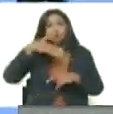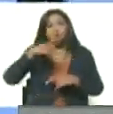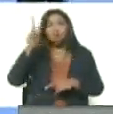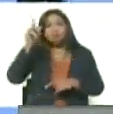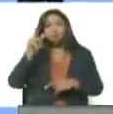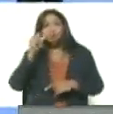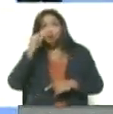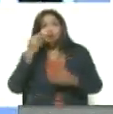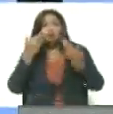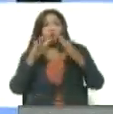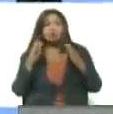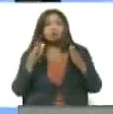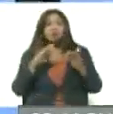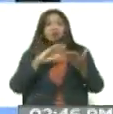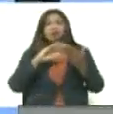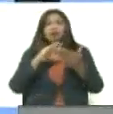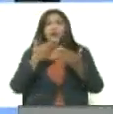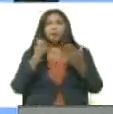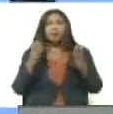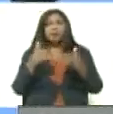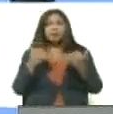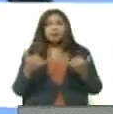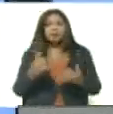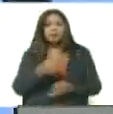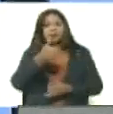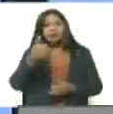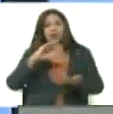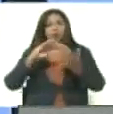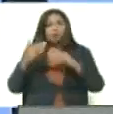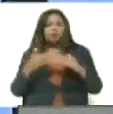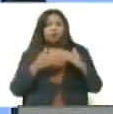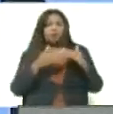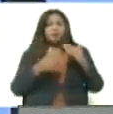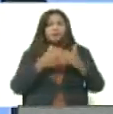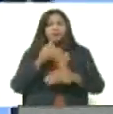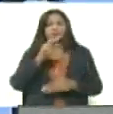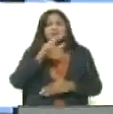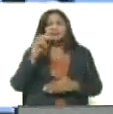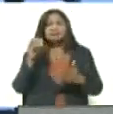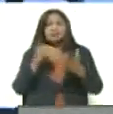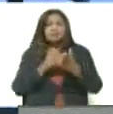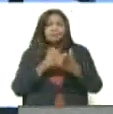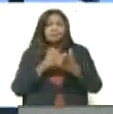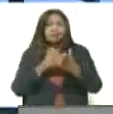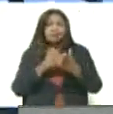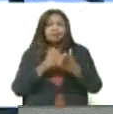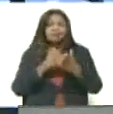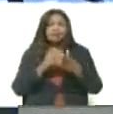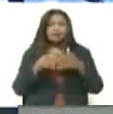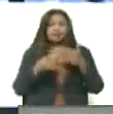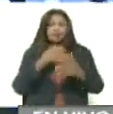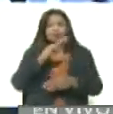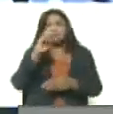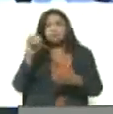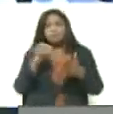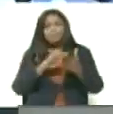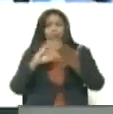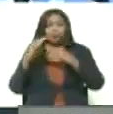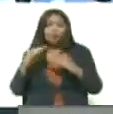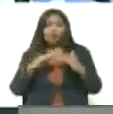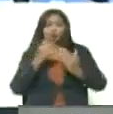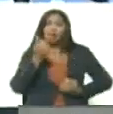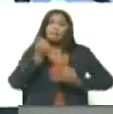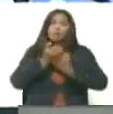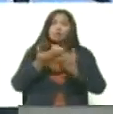poder popular en cada calle, en cada comunidad, en las más de 30.000 calles, 40.000 comunidades, por el apoyo que le han